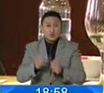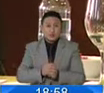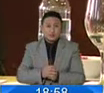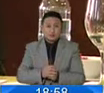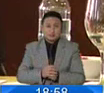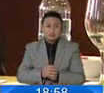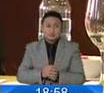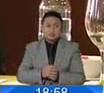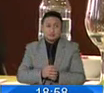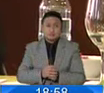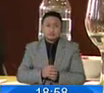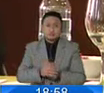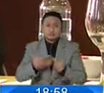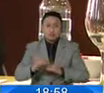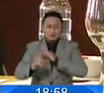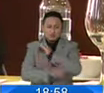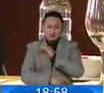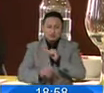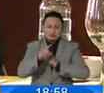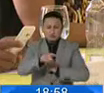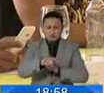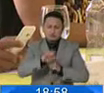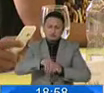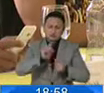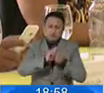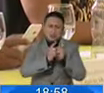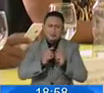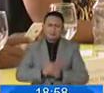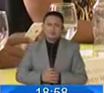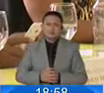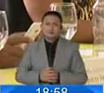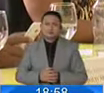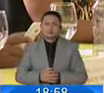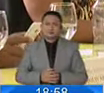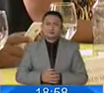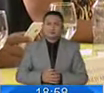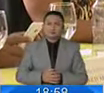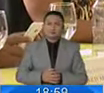sancionadora. Vamos a cambiar también esto. Informó Héctor Romero.